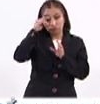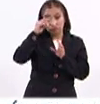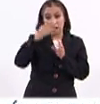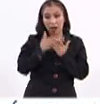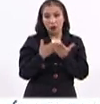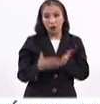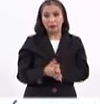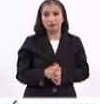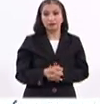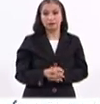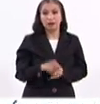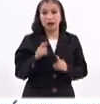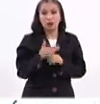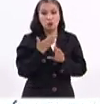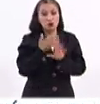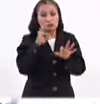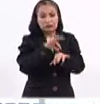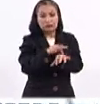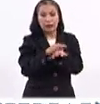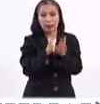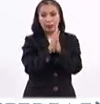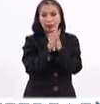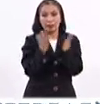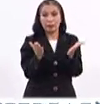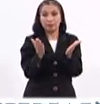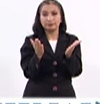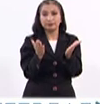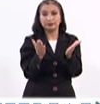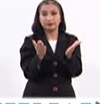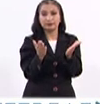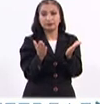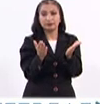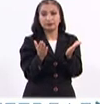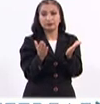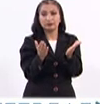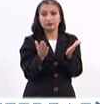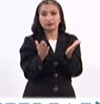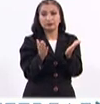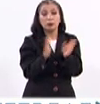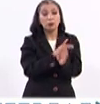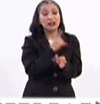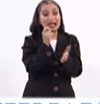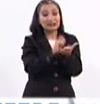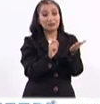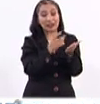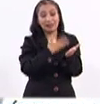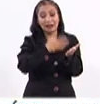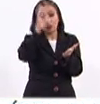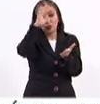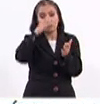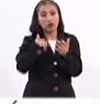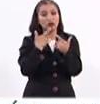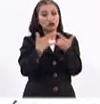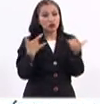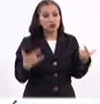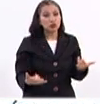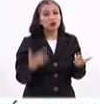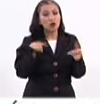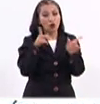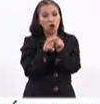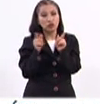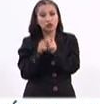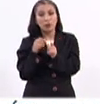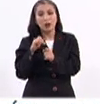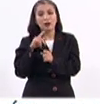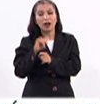En este caso, pues algo muy específico que es este libro, porque escribir tiene ciencia, cuentos cortos, volumen 2, coordinado por el